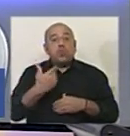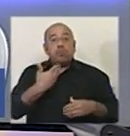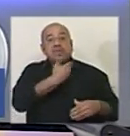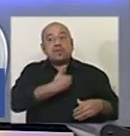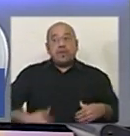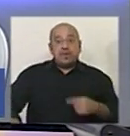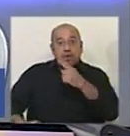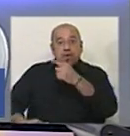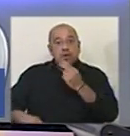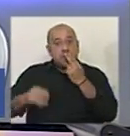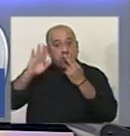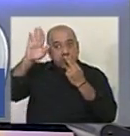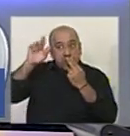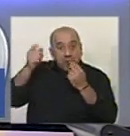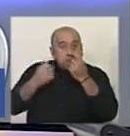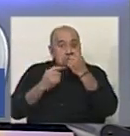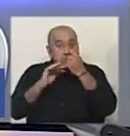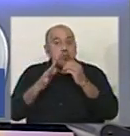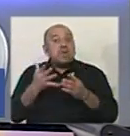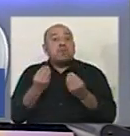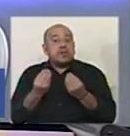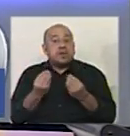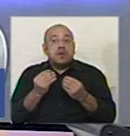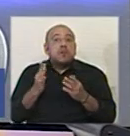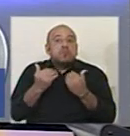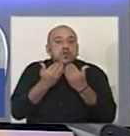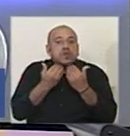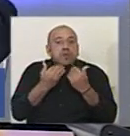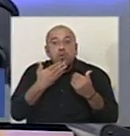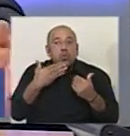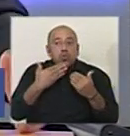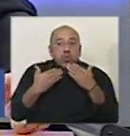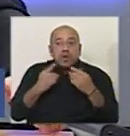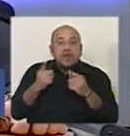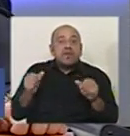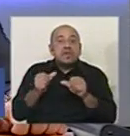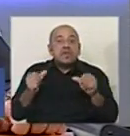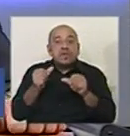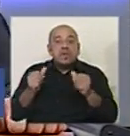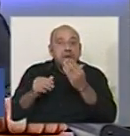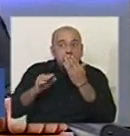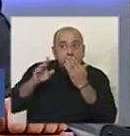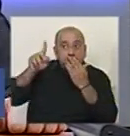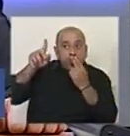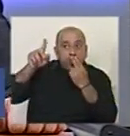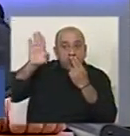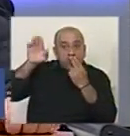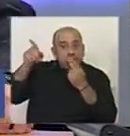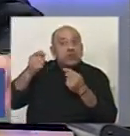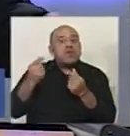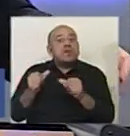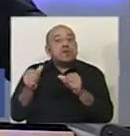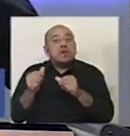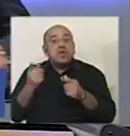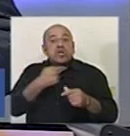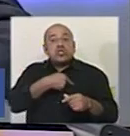Hay cierta incertidumbre sobre lo que puede hacer Bolsonaro. Hace un rato hablamos de lo que ha dicho de China, y lo que